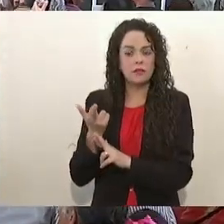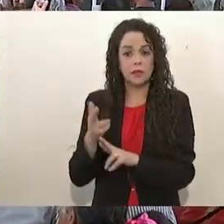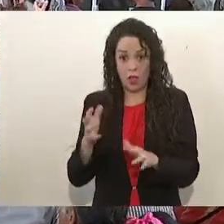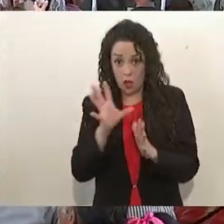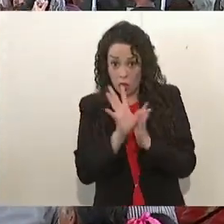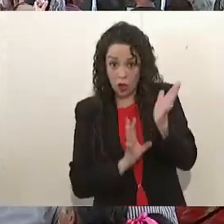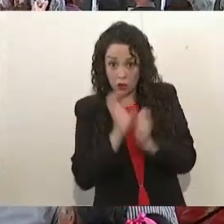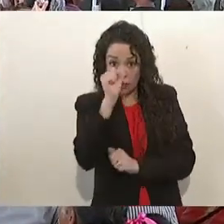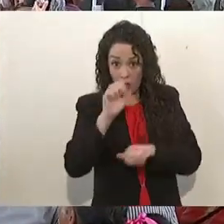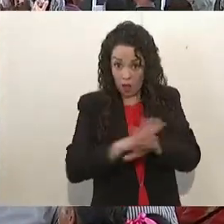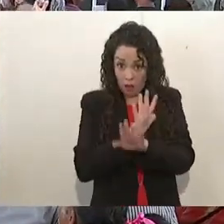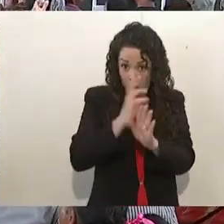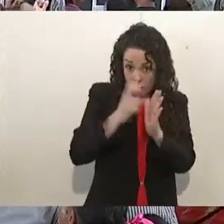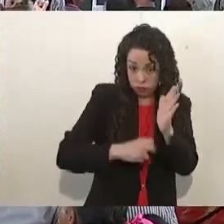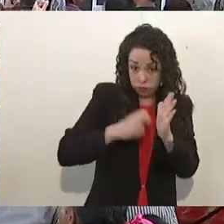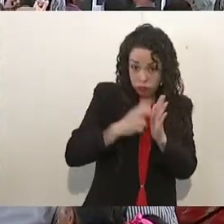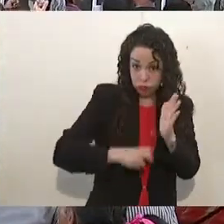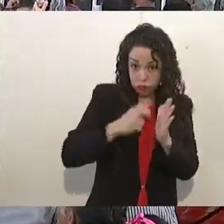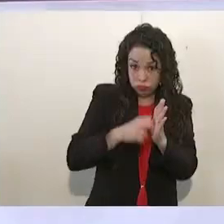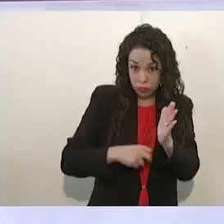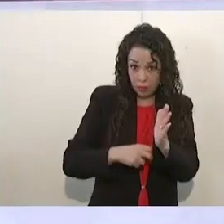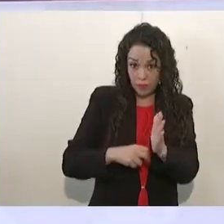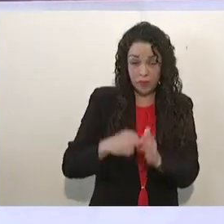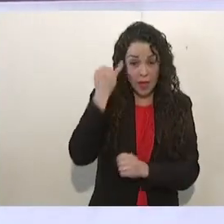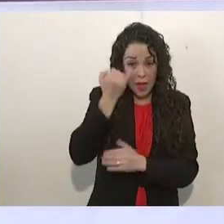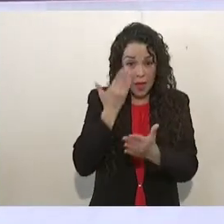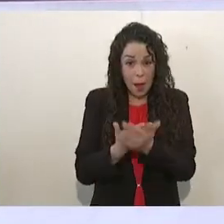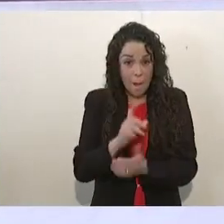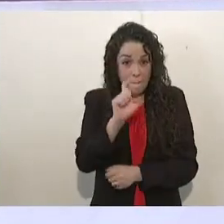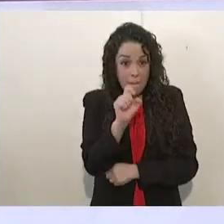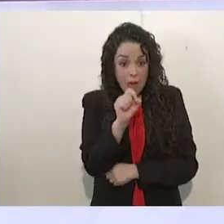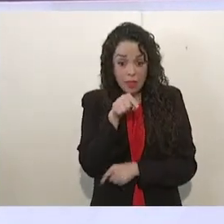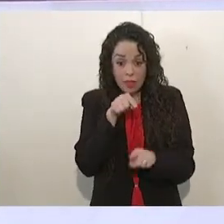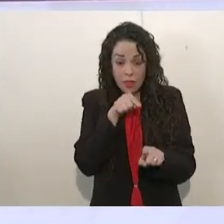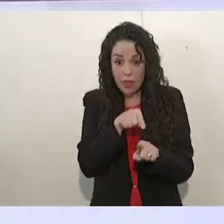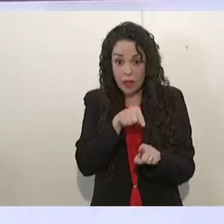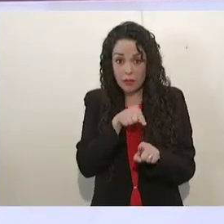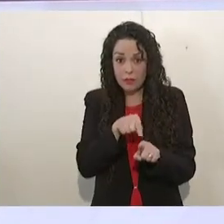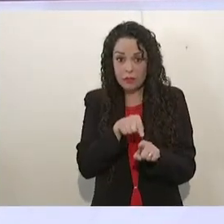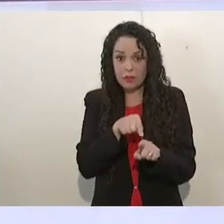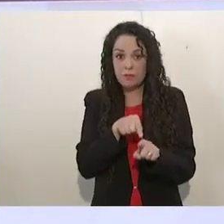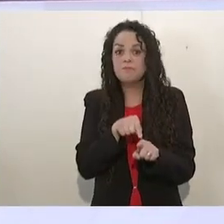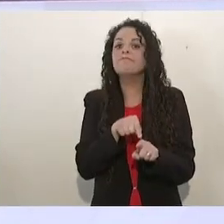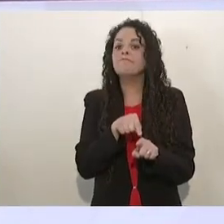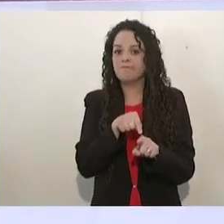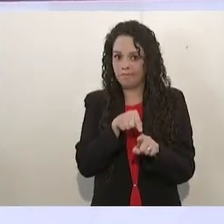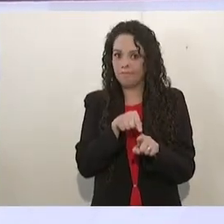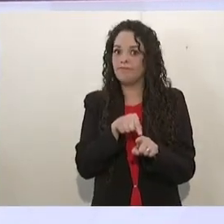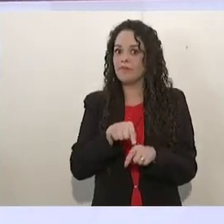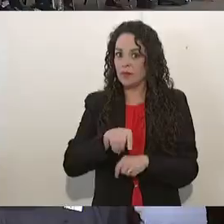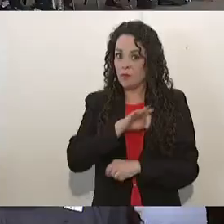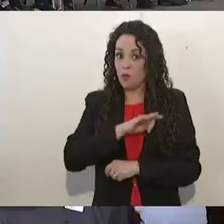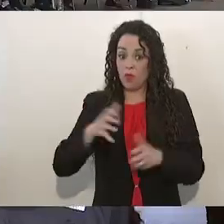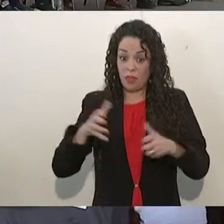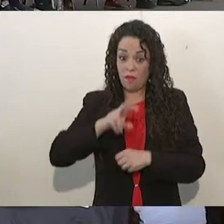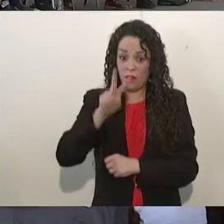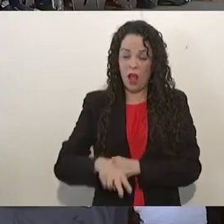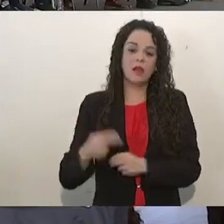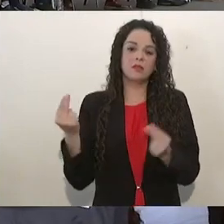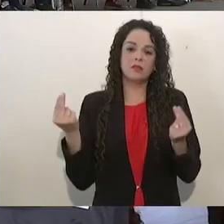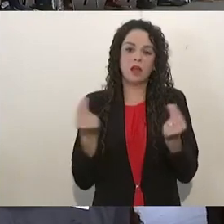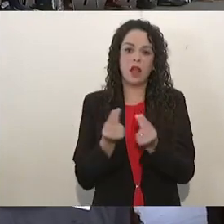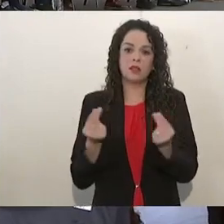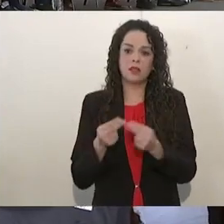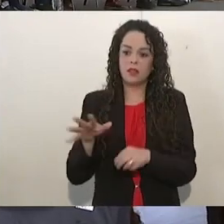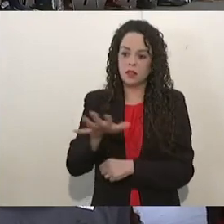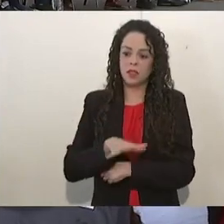Constitución y que esas 20 iniciativas se conviertan en realidad, se requiere que nuestro